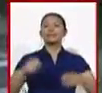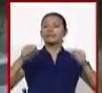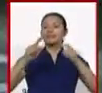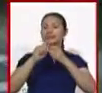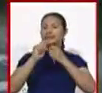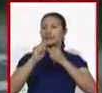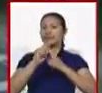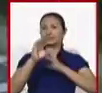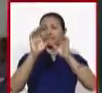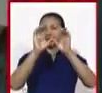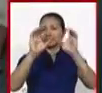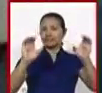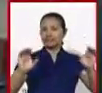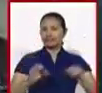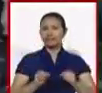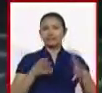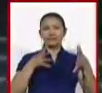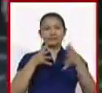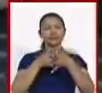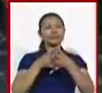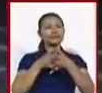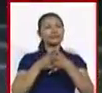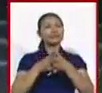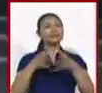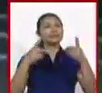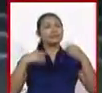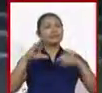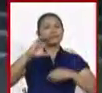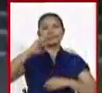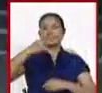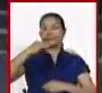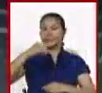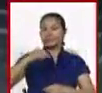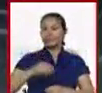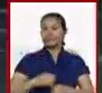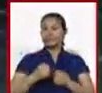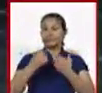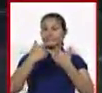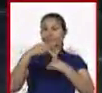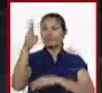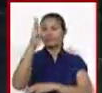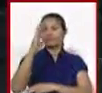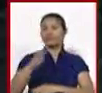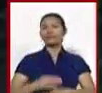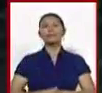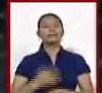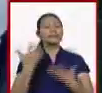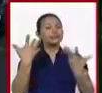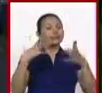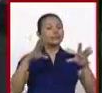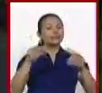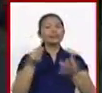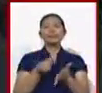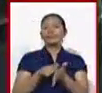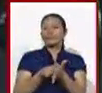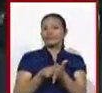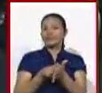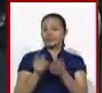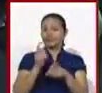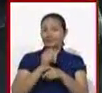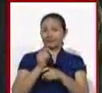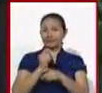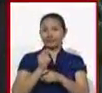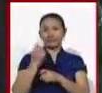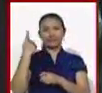mototaxistas del municipio de Cotoca bloquearon la carretera que conduce a la Chiquitanía y a la frontera con Brasil. Ellos rechazan el cobro de la inspección